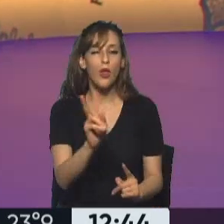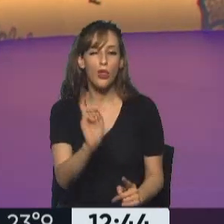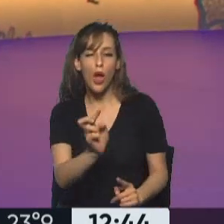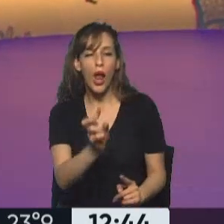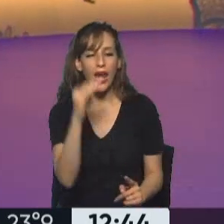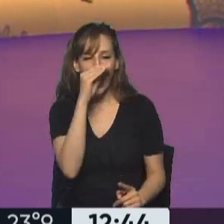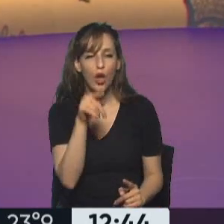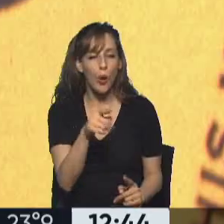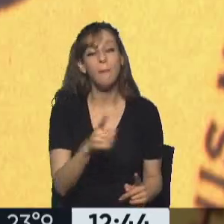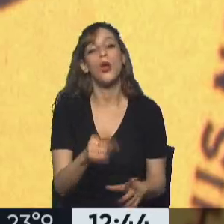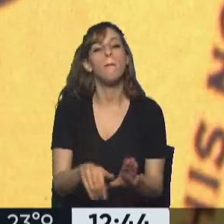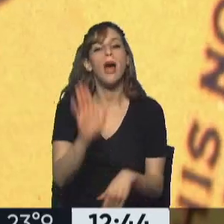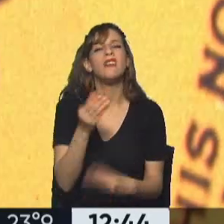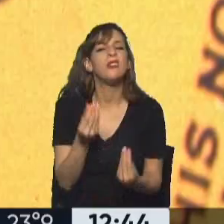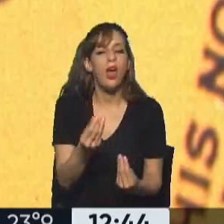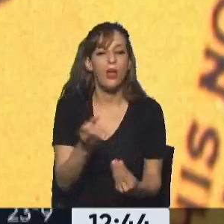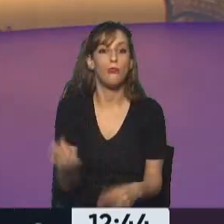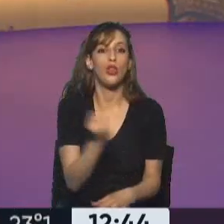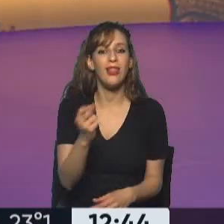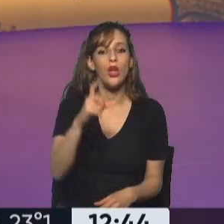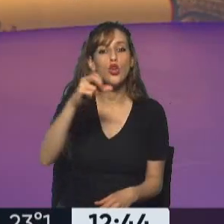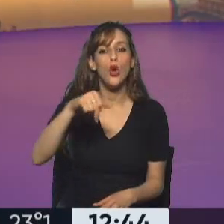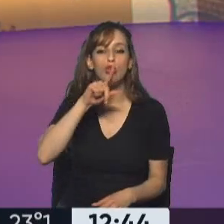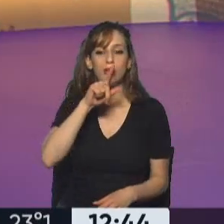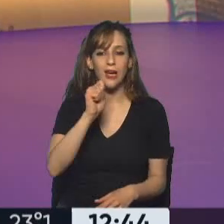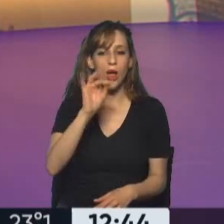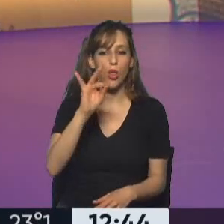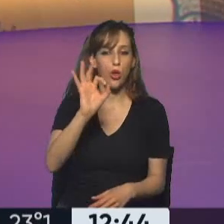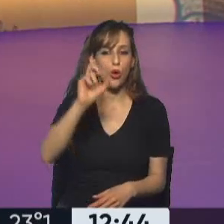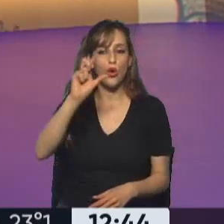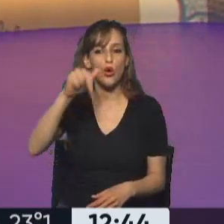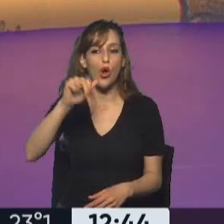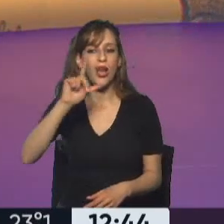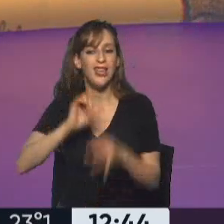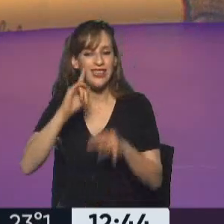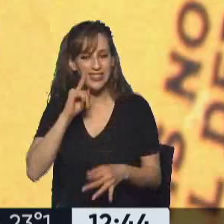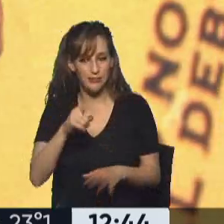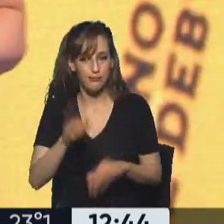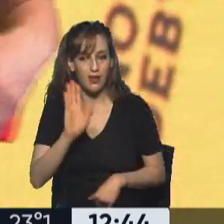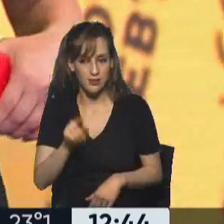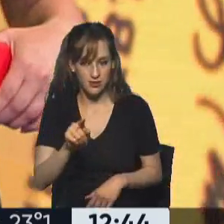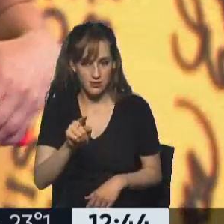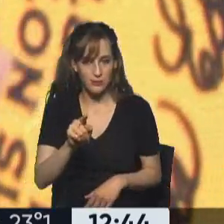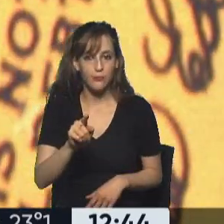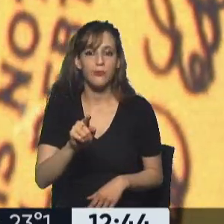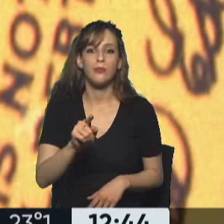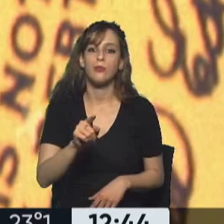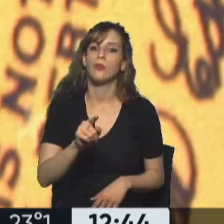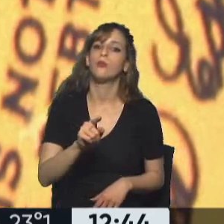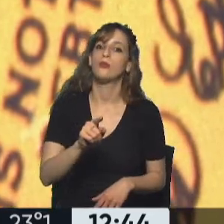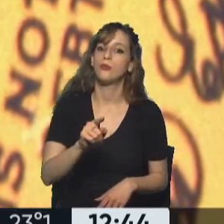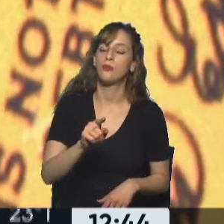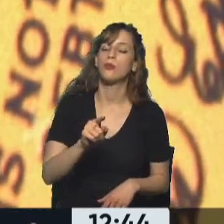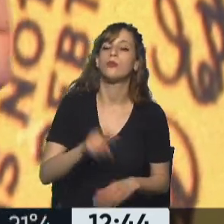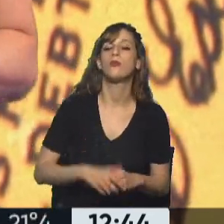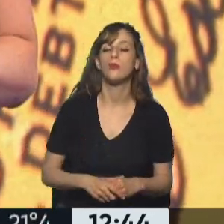actores es el contado con liquidación que acá no está pero en general se mueve digo el blue va un poco de la mano y se movía a ese ritmo